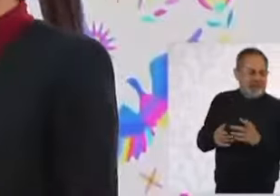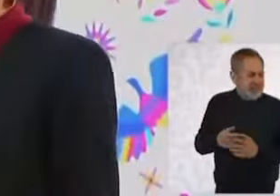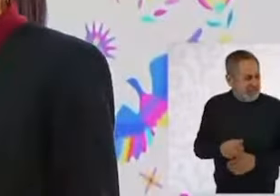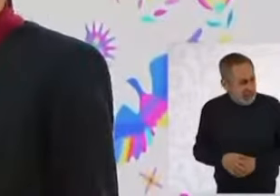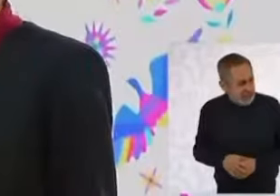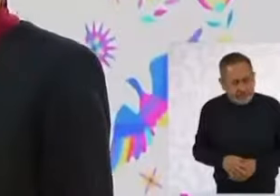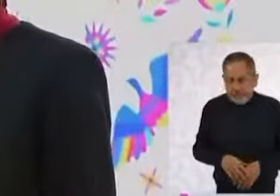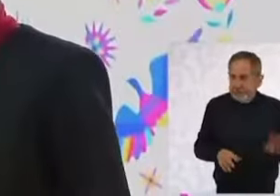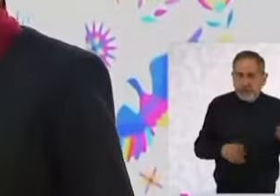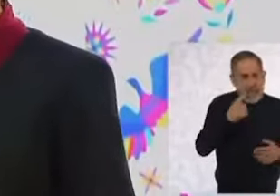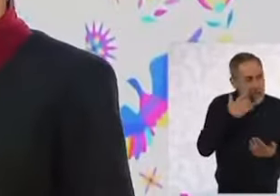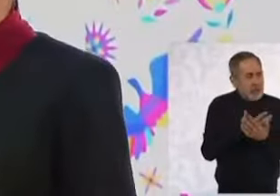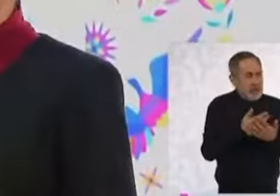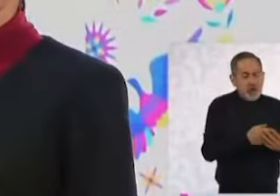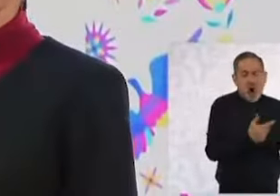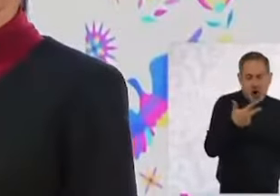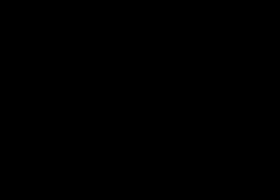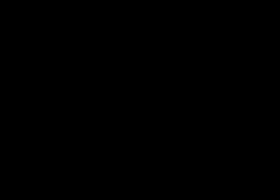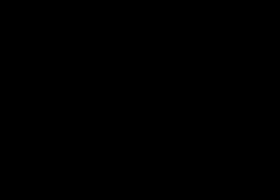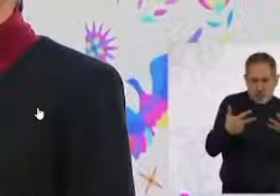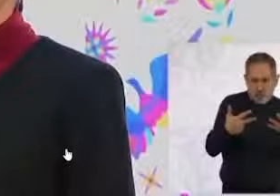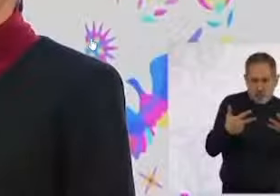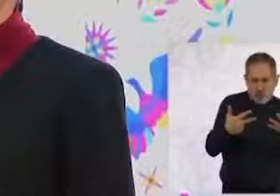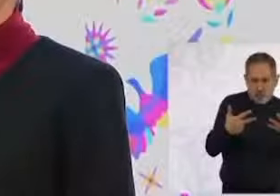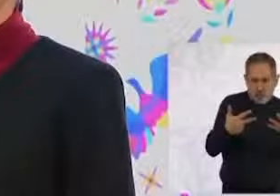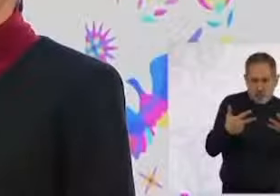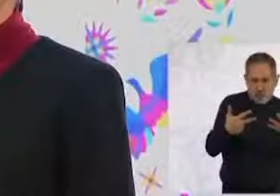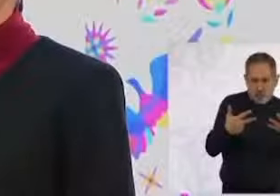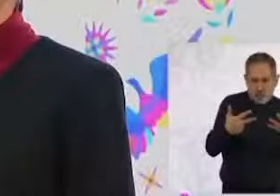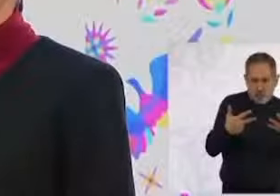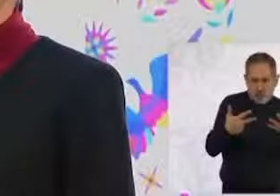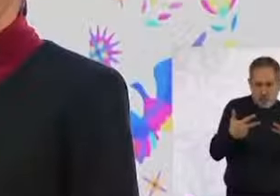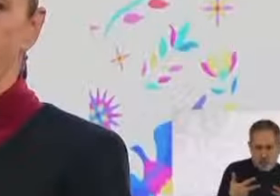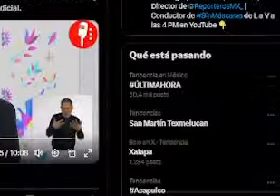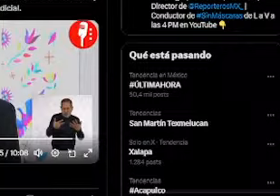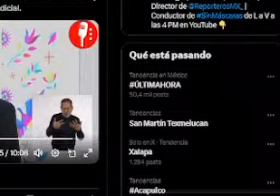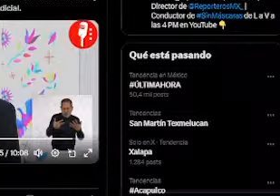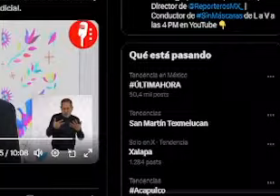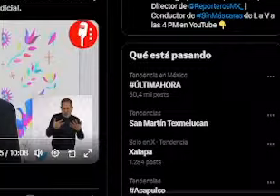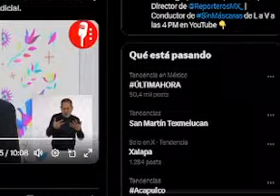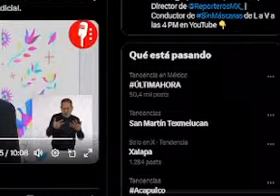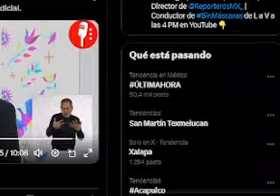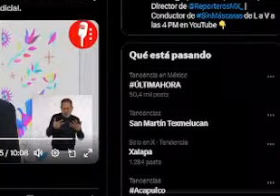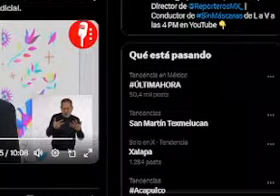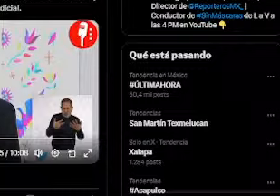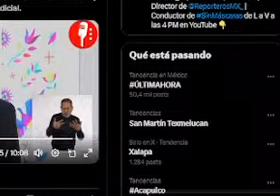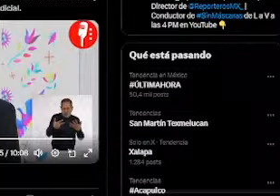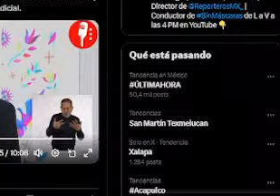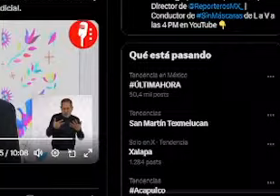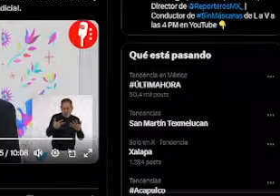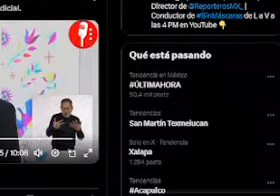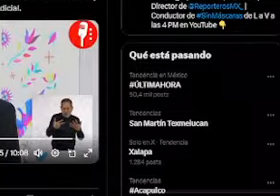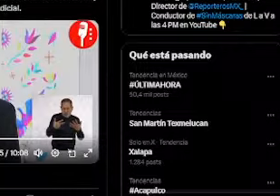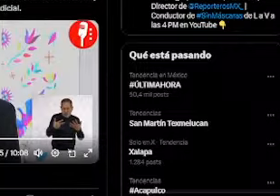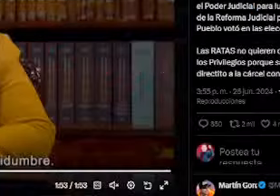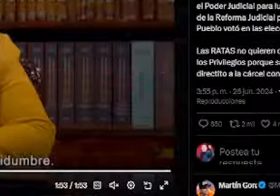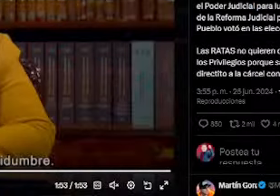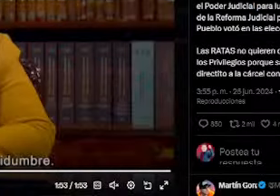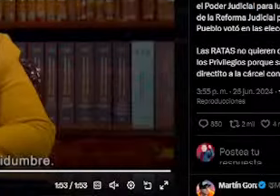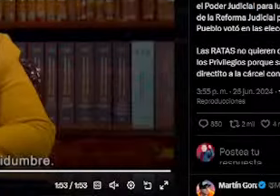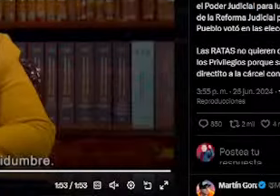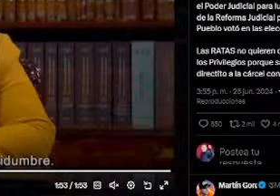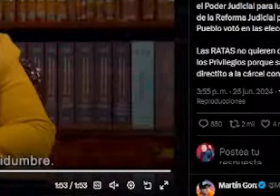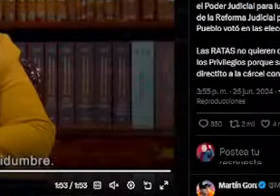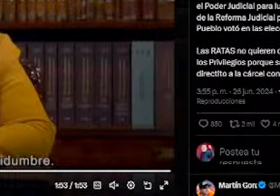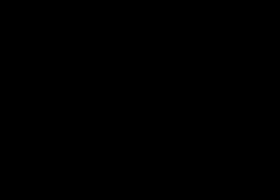Bueno, vamos a ver qué dicen los 8. Pues ahí está, amigas y amigos, lo que dijo Norma Piña. Y como les